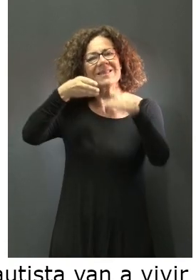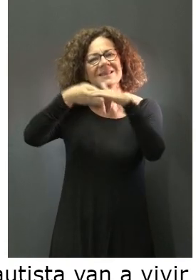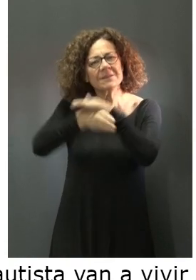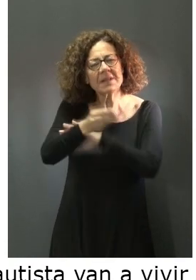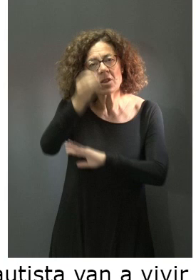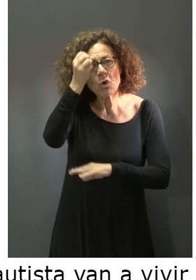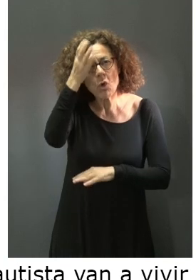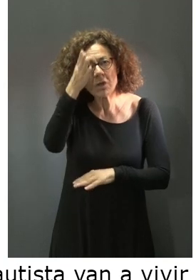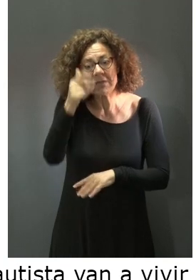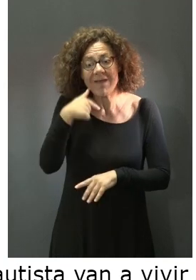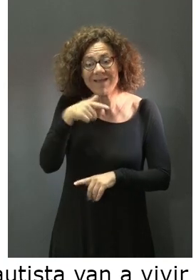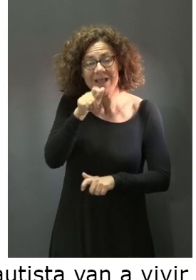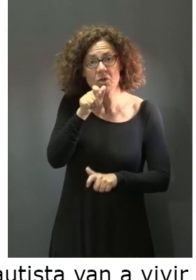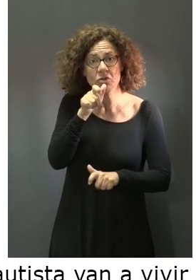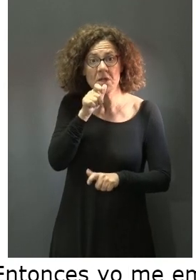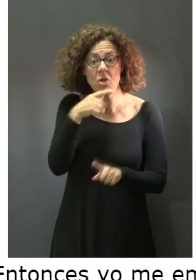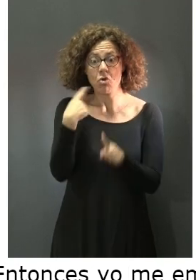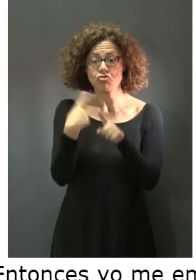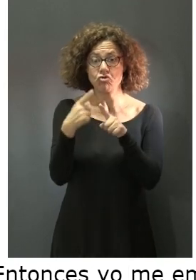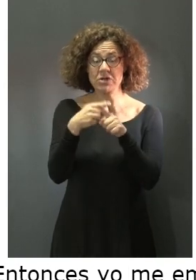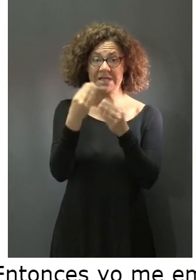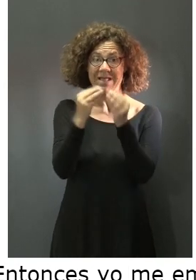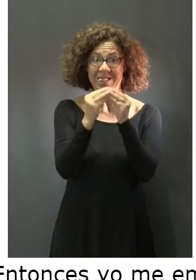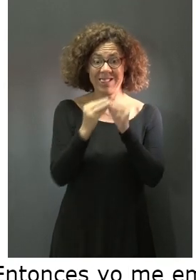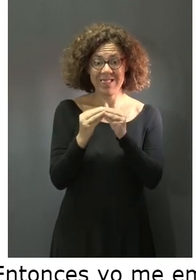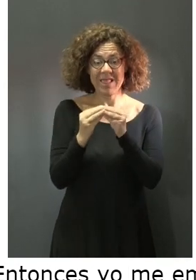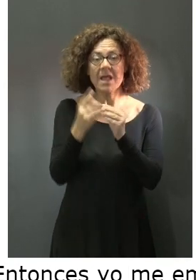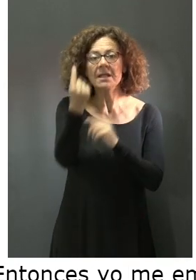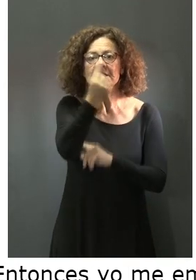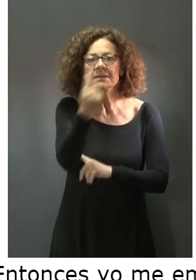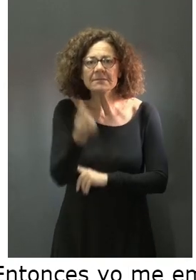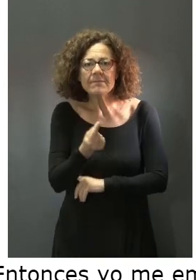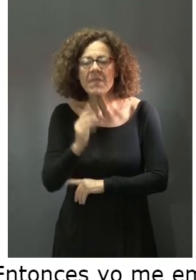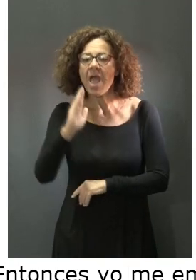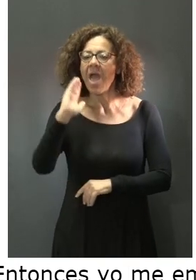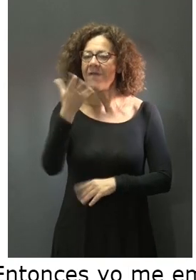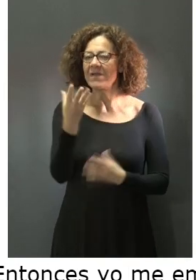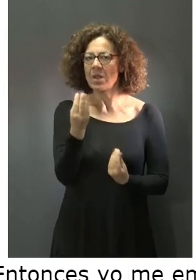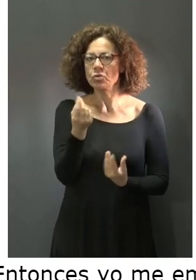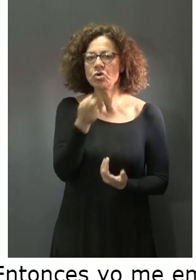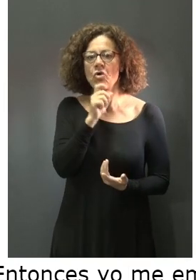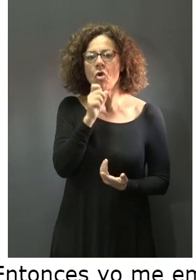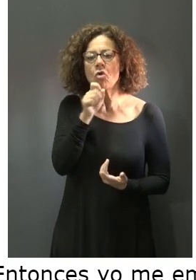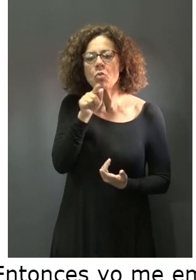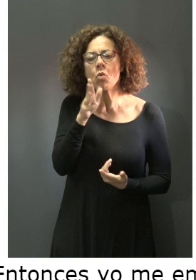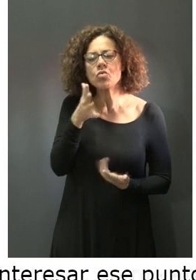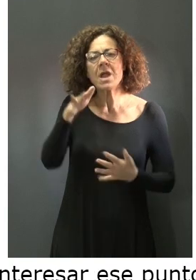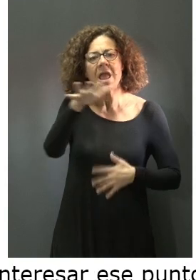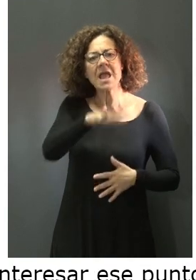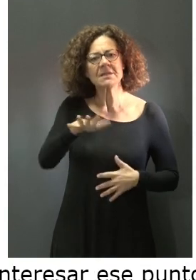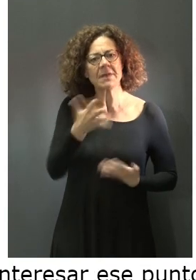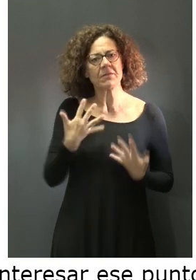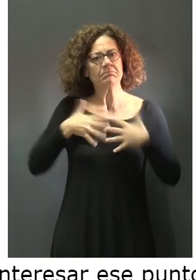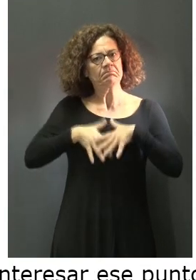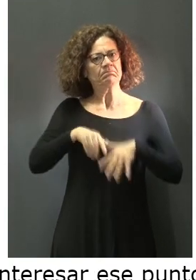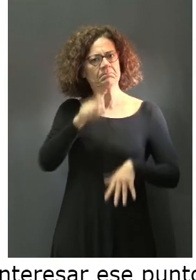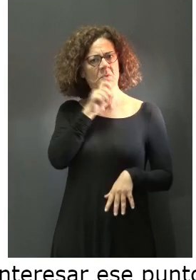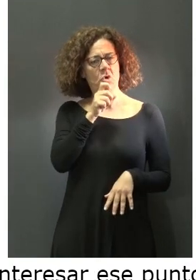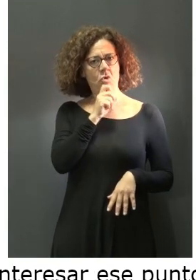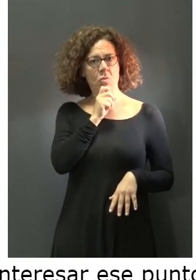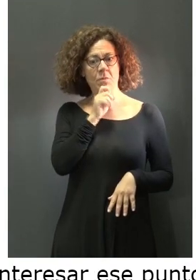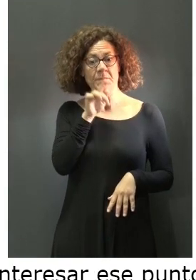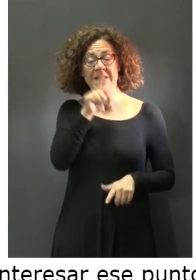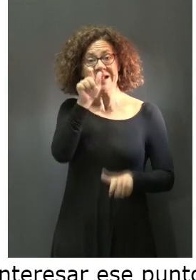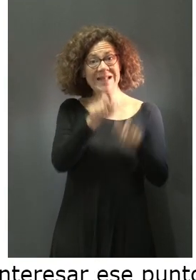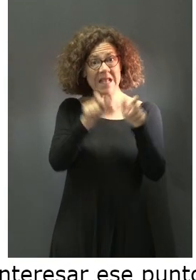cognitiva en el que los factores de diseño afectan mucho a cómo tú percibes un espacio. En el caso de